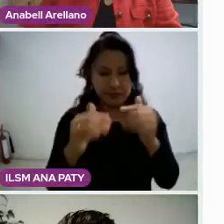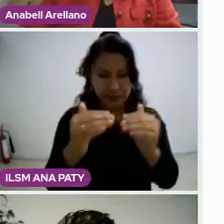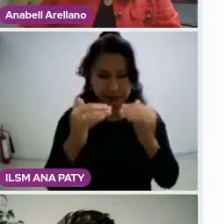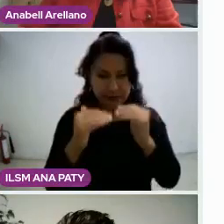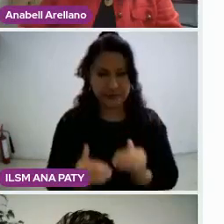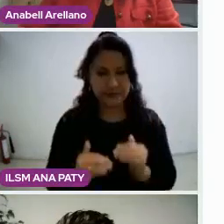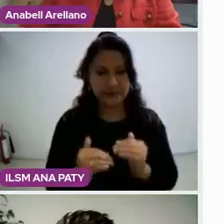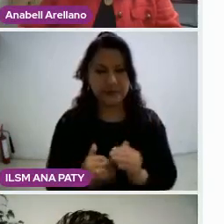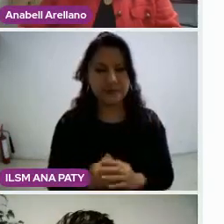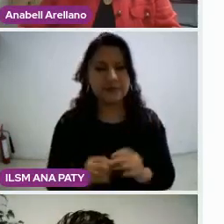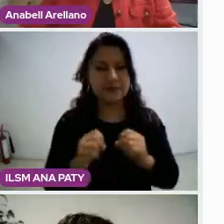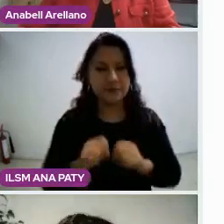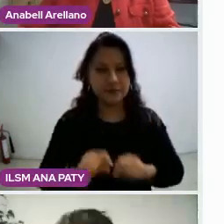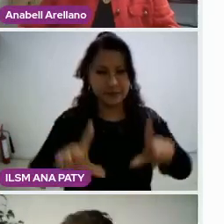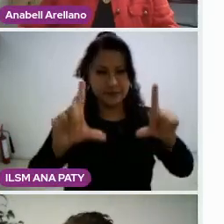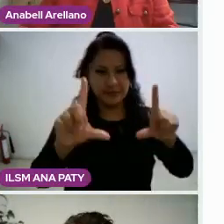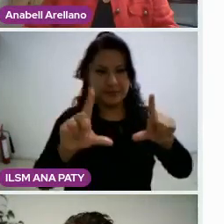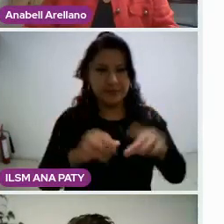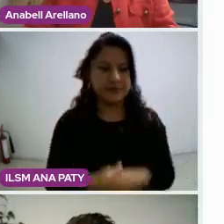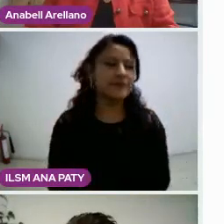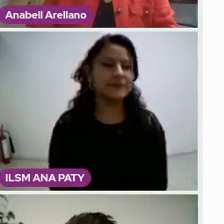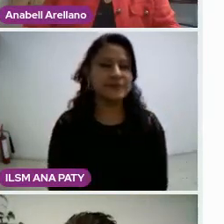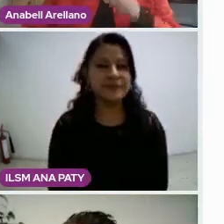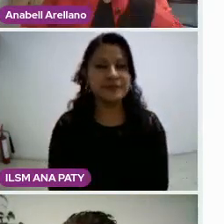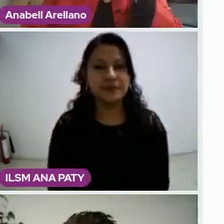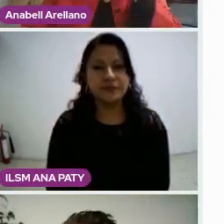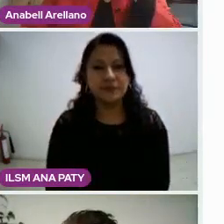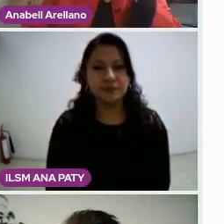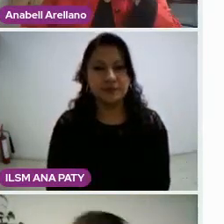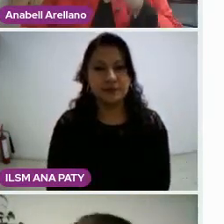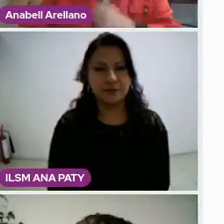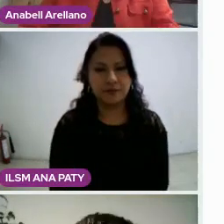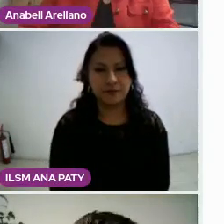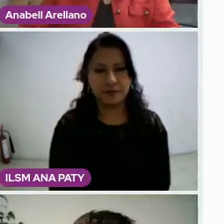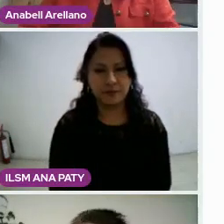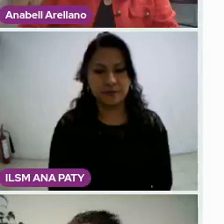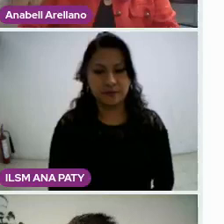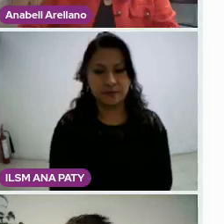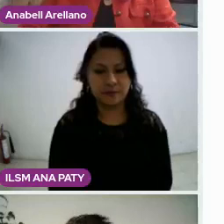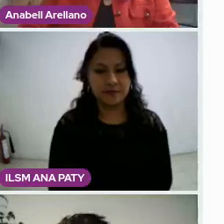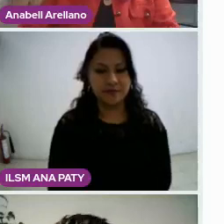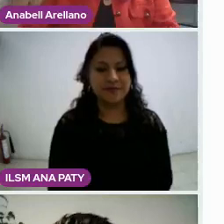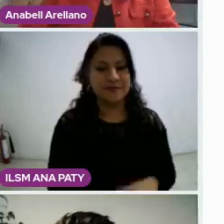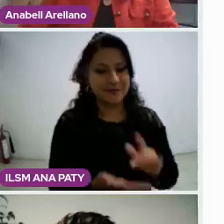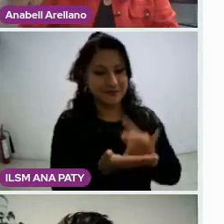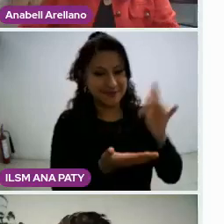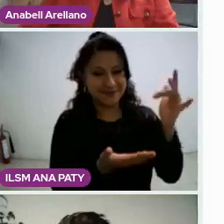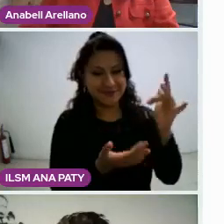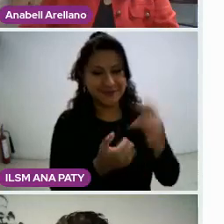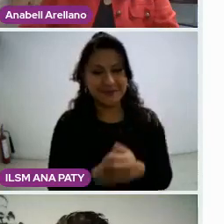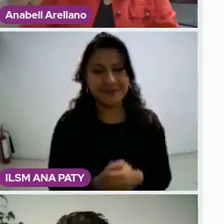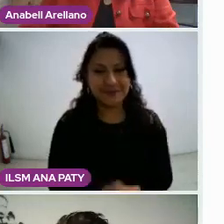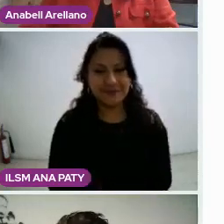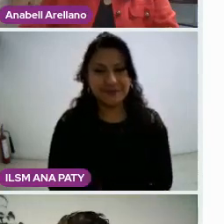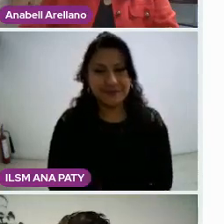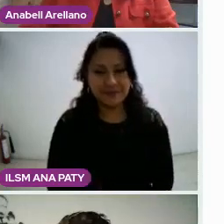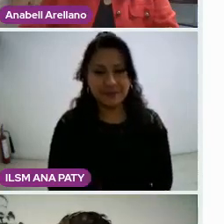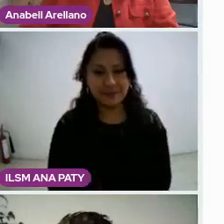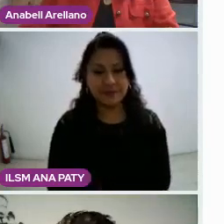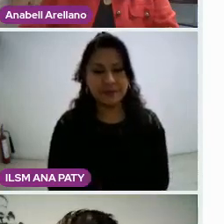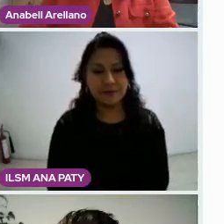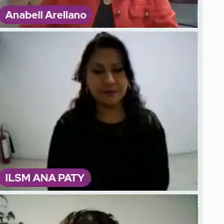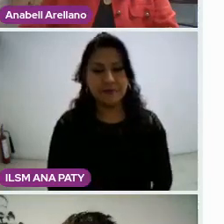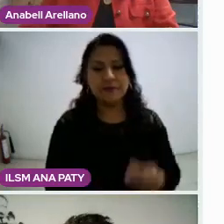diapositiva, doctor. Muchas gracias. Muchas gracias. Y de verdad, le agradezco a la magistrada también por